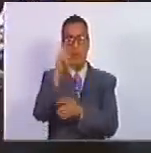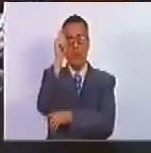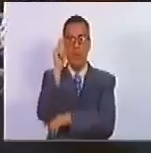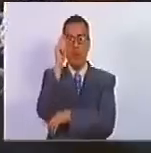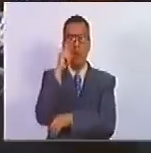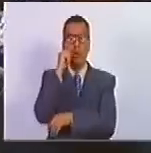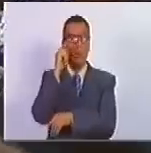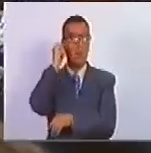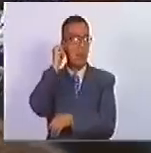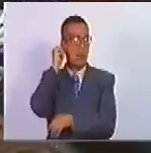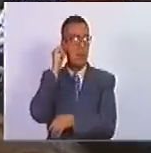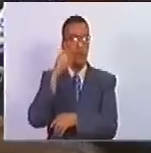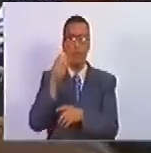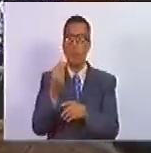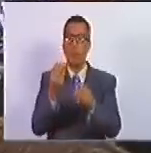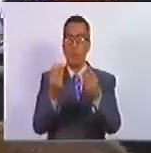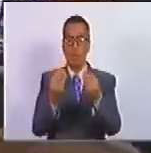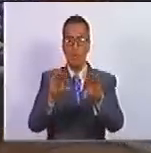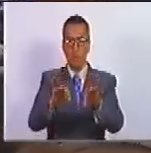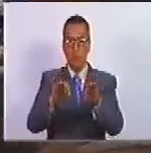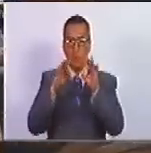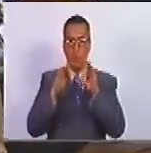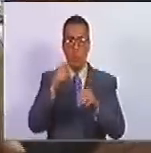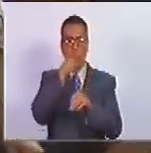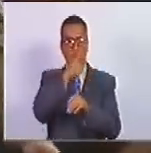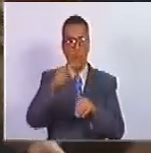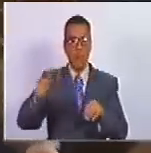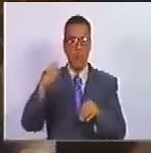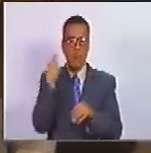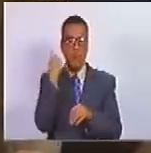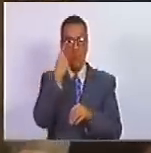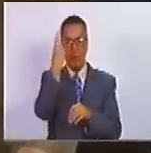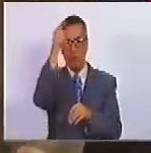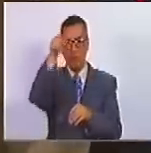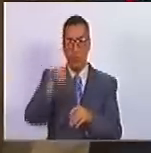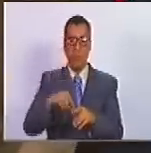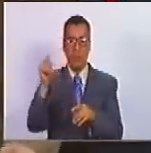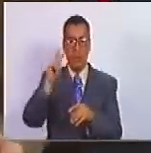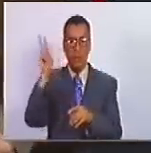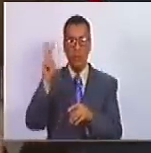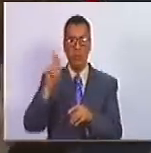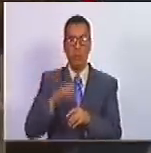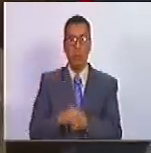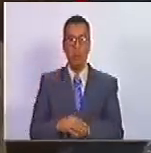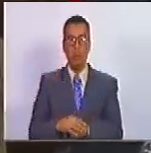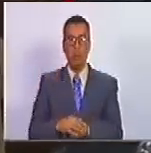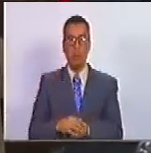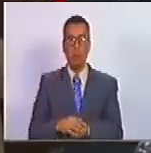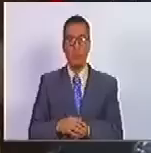diputados y muy especialmente al pueblo heroico de Venezuela.